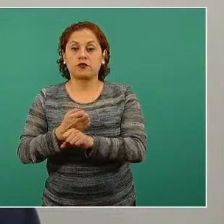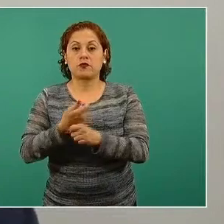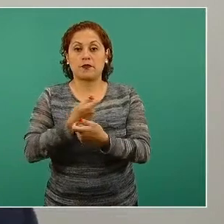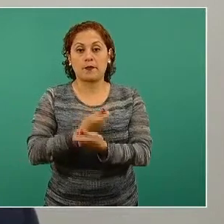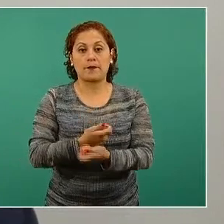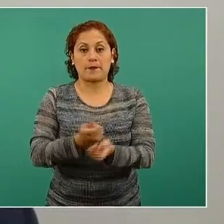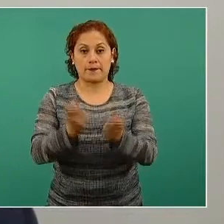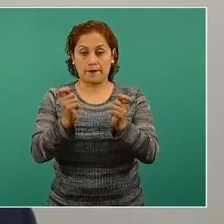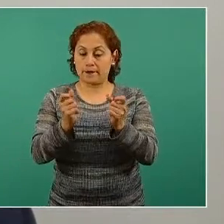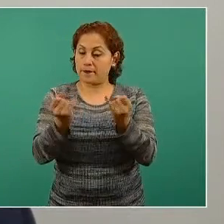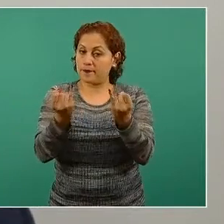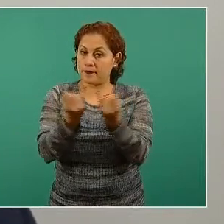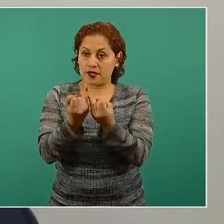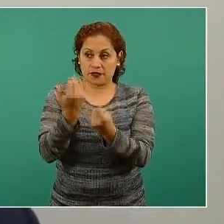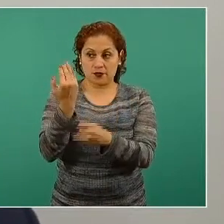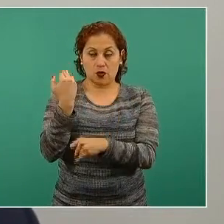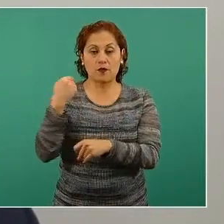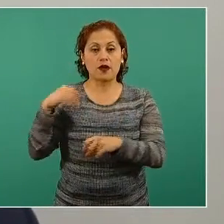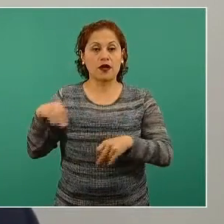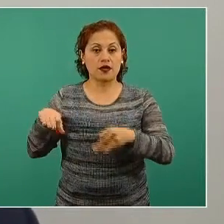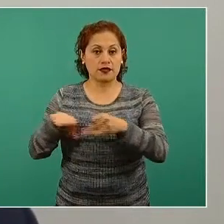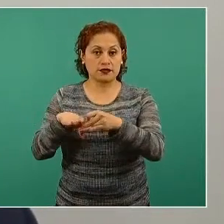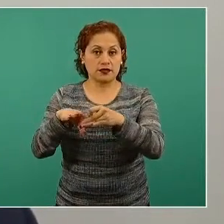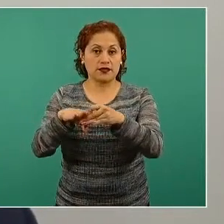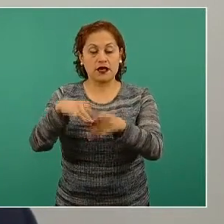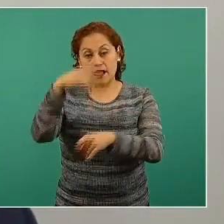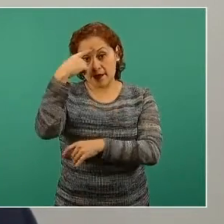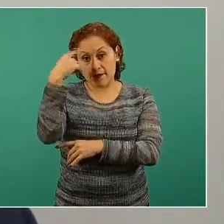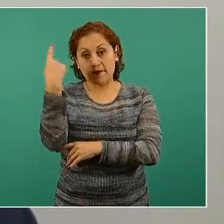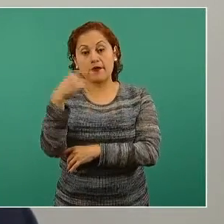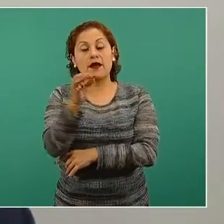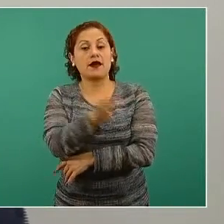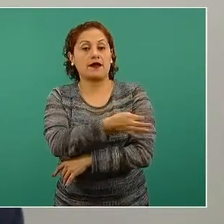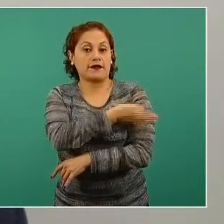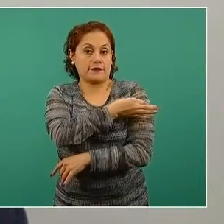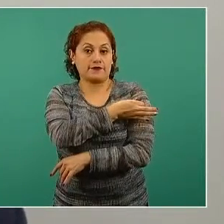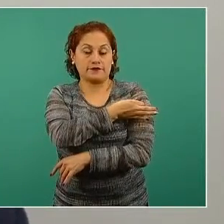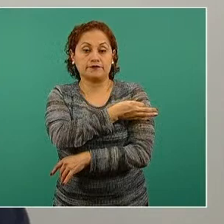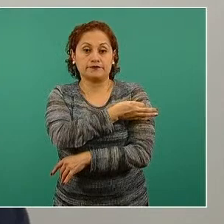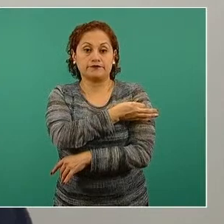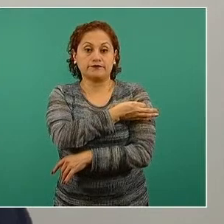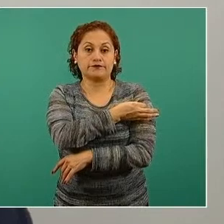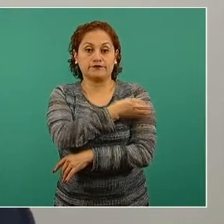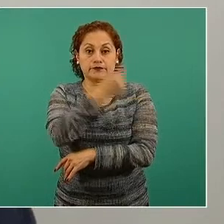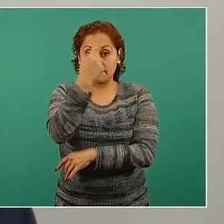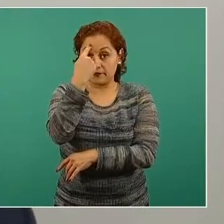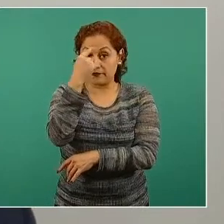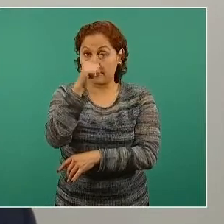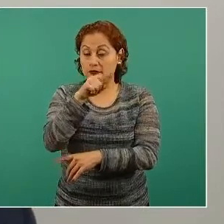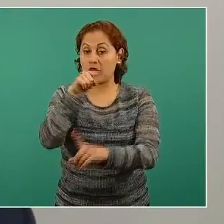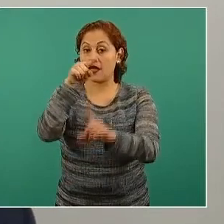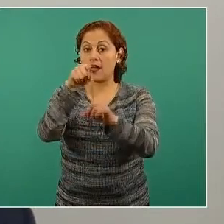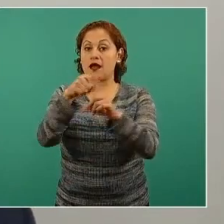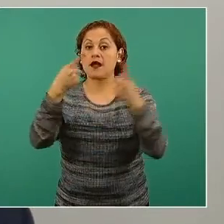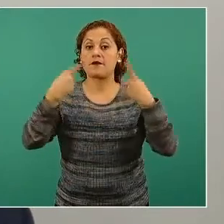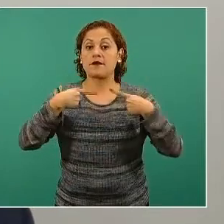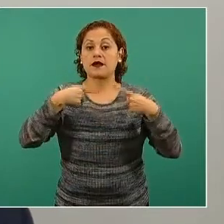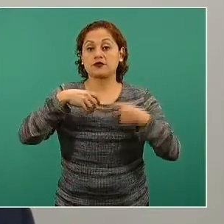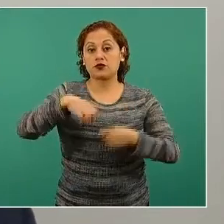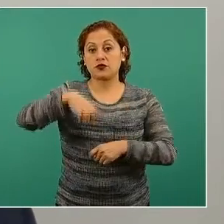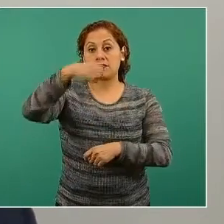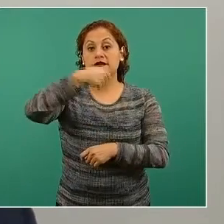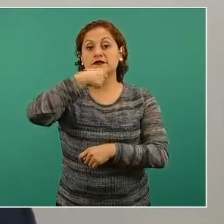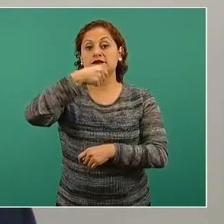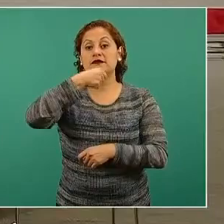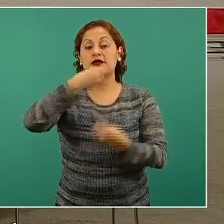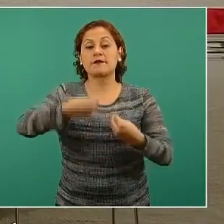para llevar a cabo la vacunación principalmente, o la mayoría de esas dosis, en adultos mayores en zonas